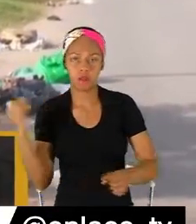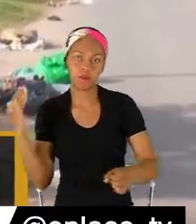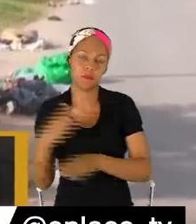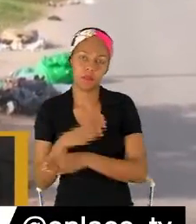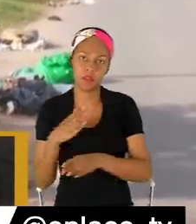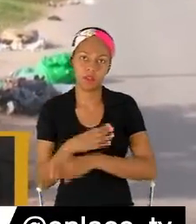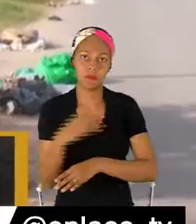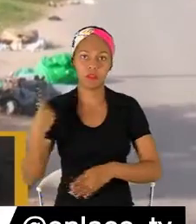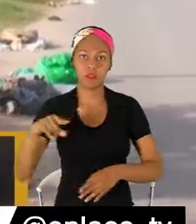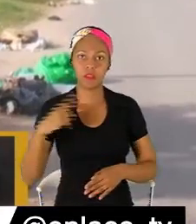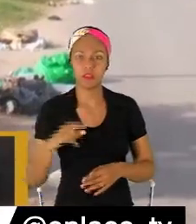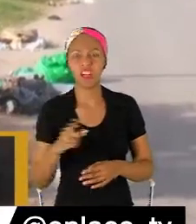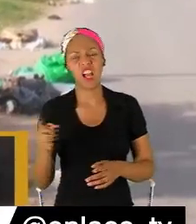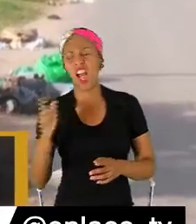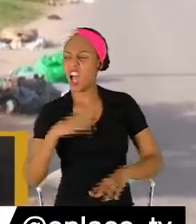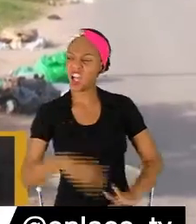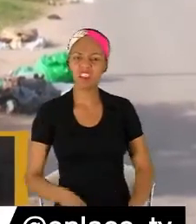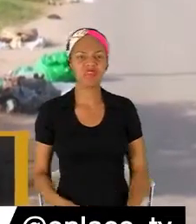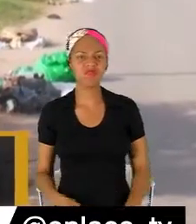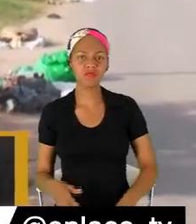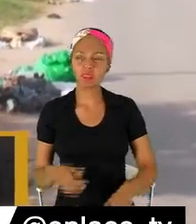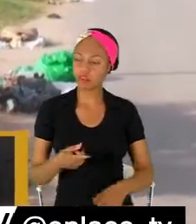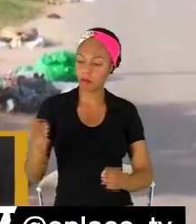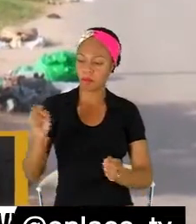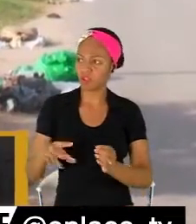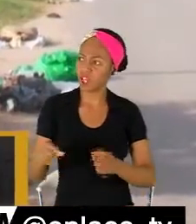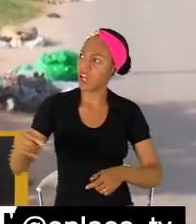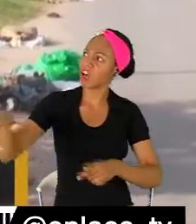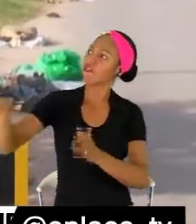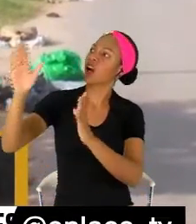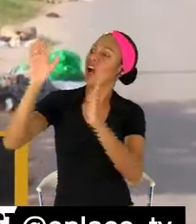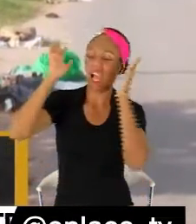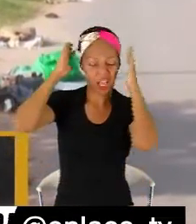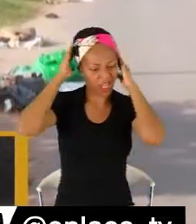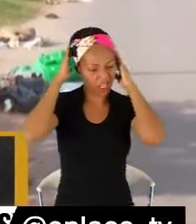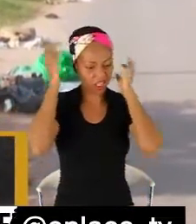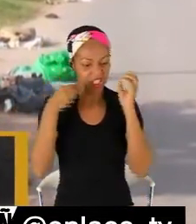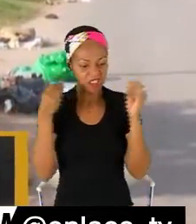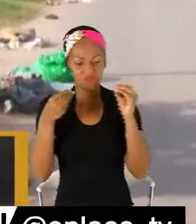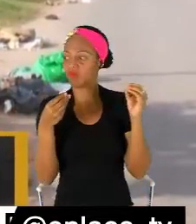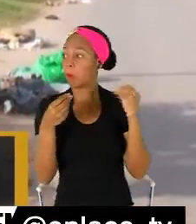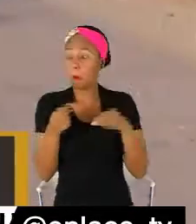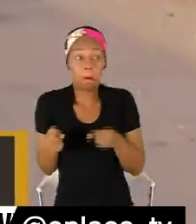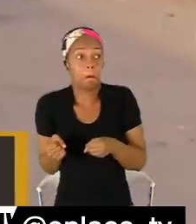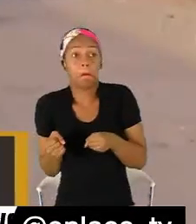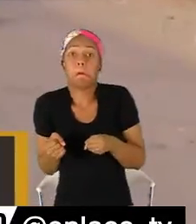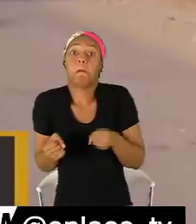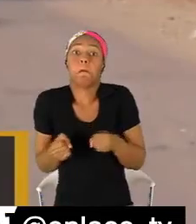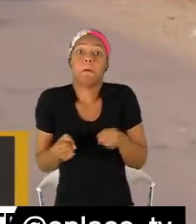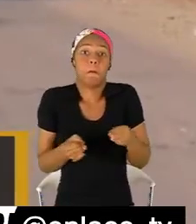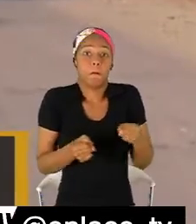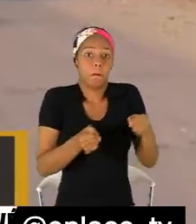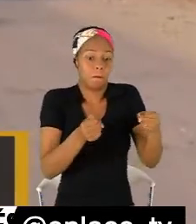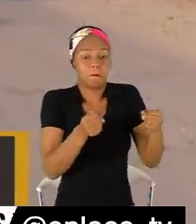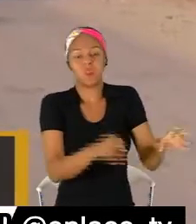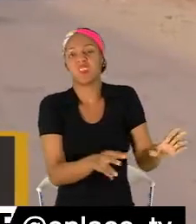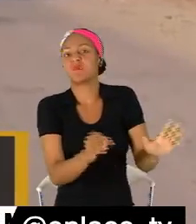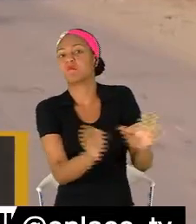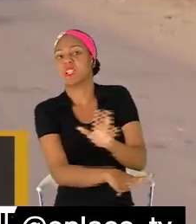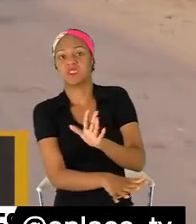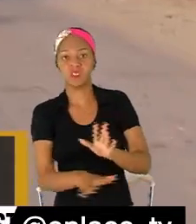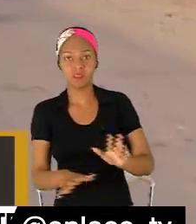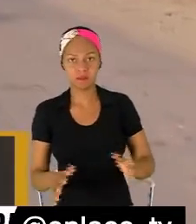conciencia ambiental. Vienen las basuras, no las sacan en el momento que pasan los camiones, y vienen el basurero que han cogido en este momento es en este